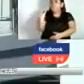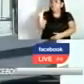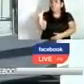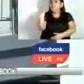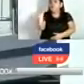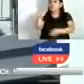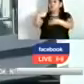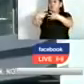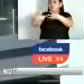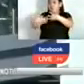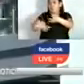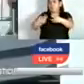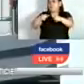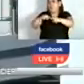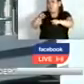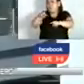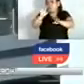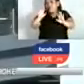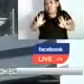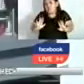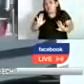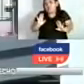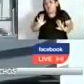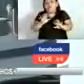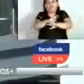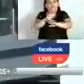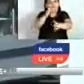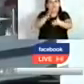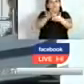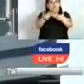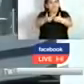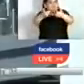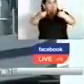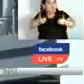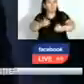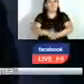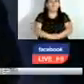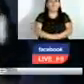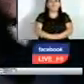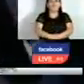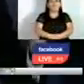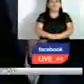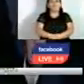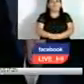cuestión, pero aseguró que es un imperativo moral poner fin a la separación de estas familias.